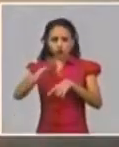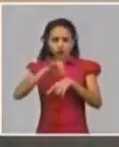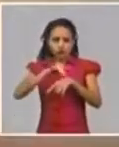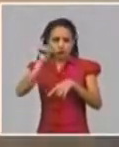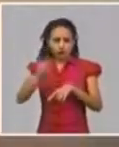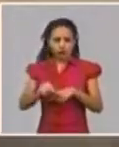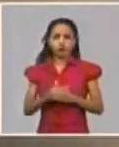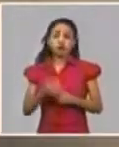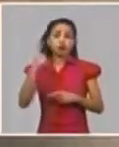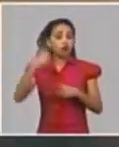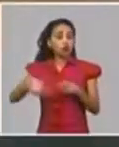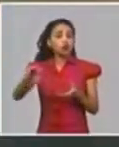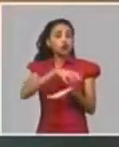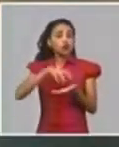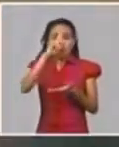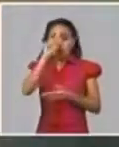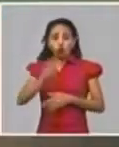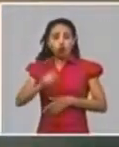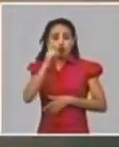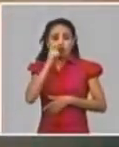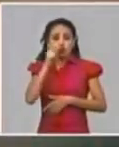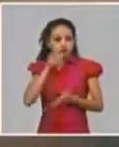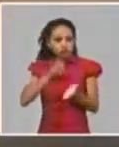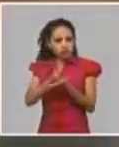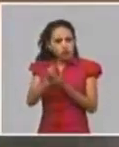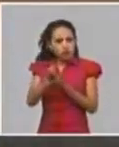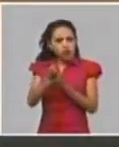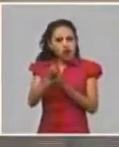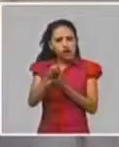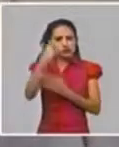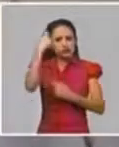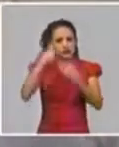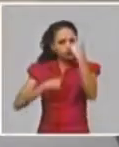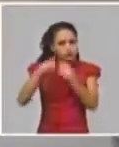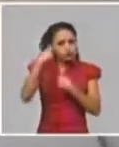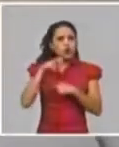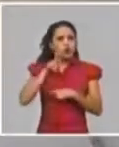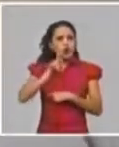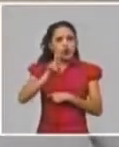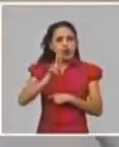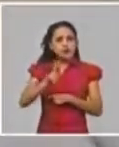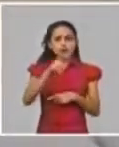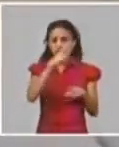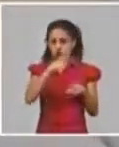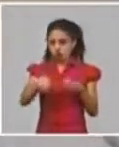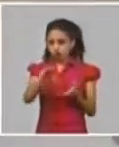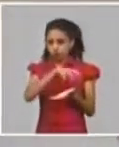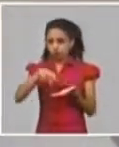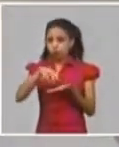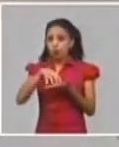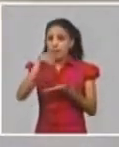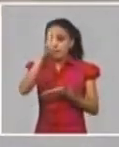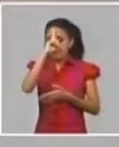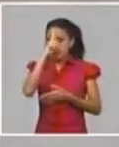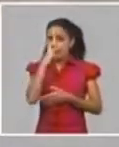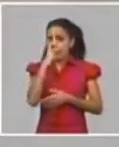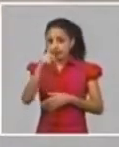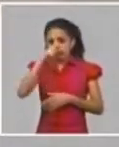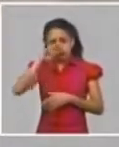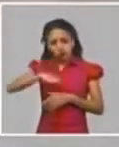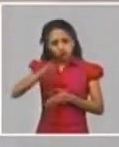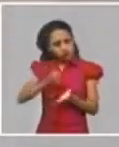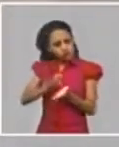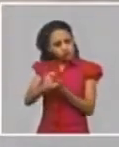En Granada, el doctor Dupuy mantiene sus cirugías de urgencia y en Gabón, este pediatra vileño sigue atendiendo a